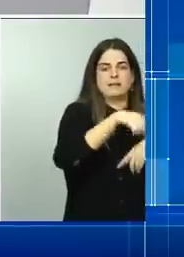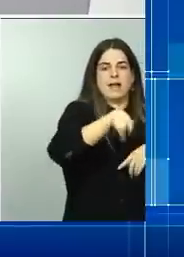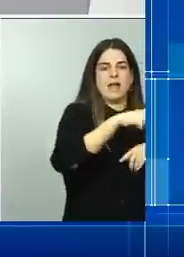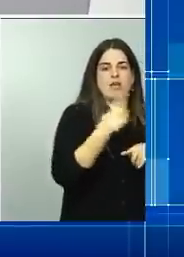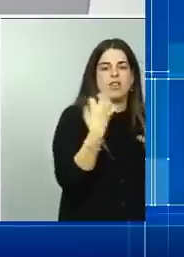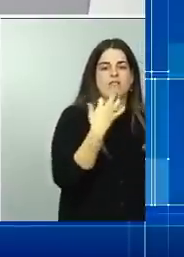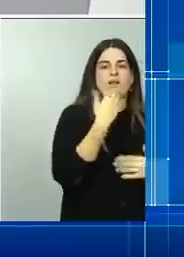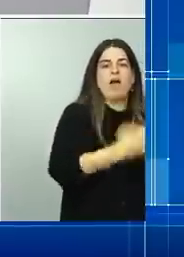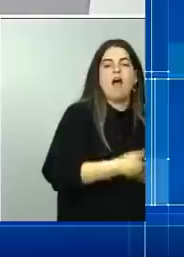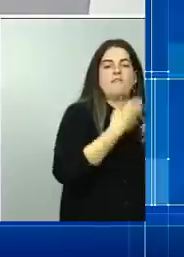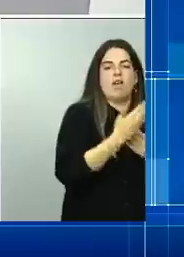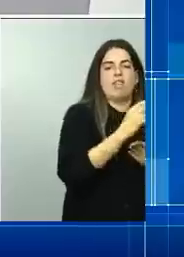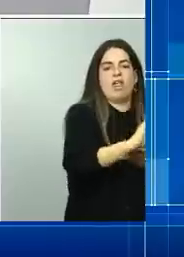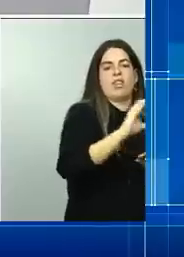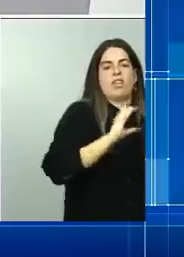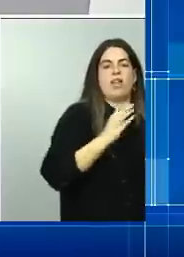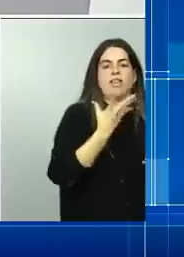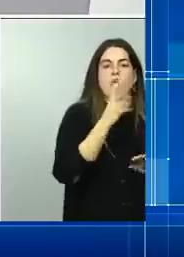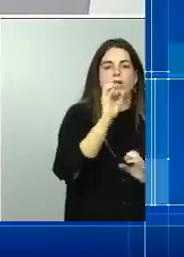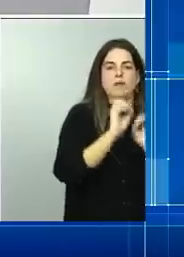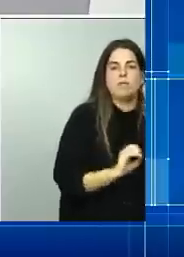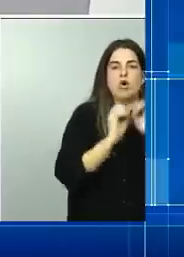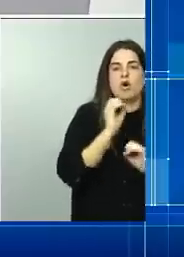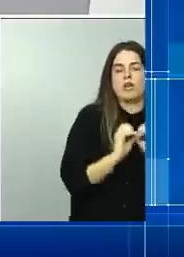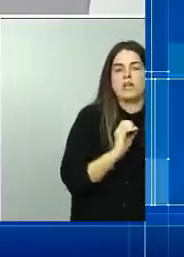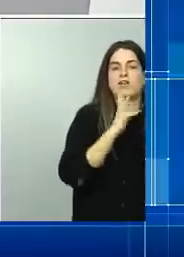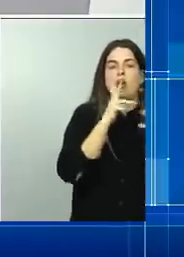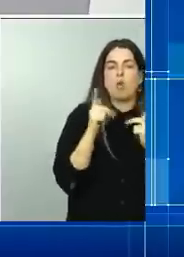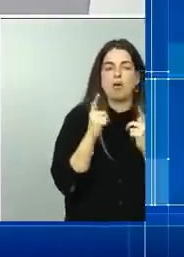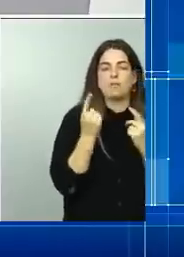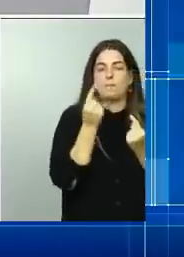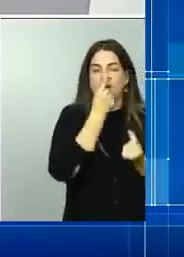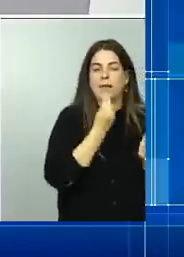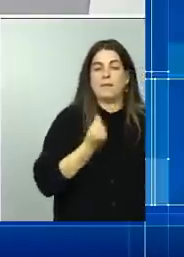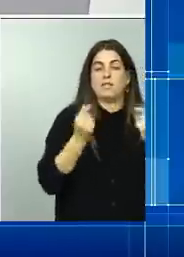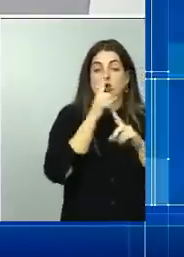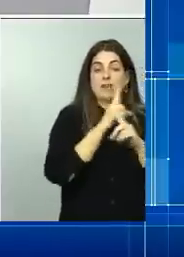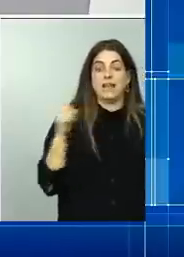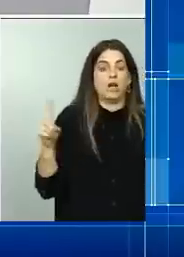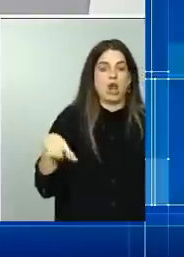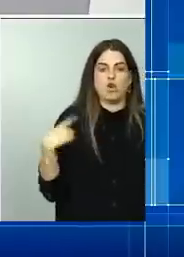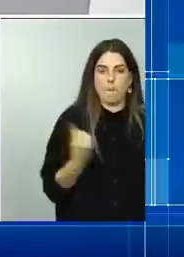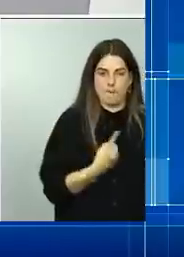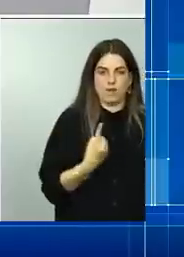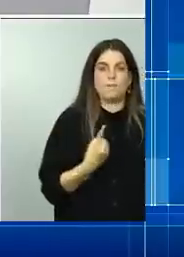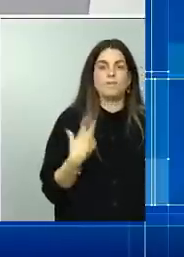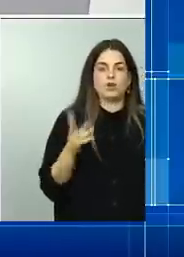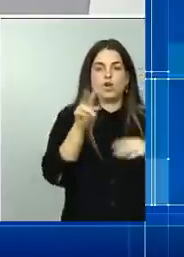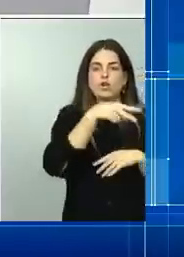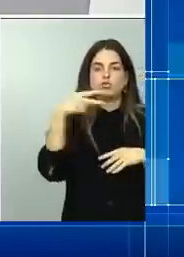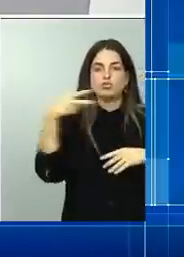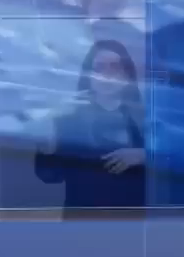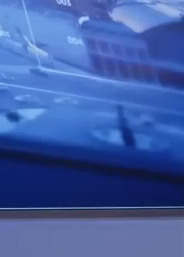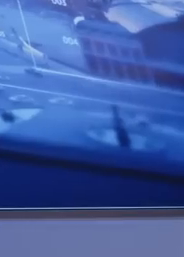el 50% de la cuota prevista para todo el año. Y puedo decirle que los resultados son muy